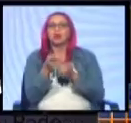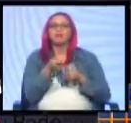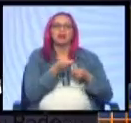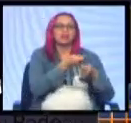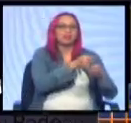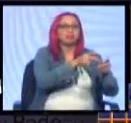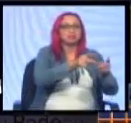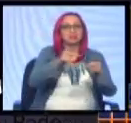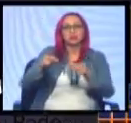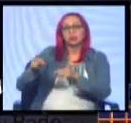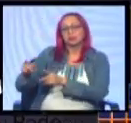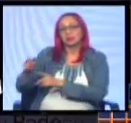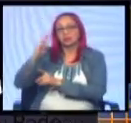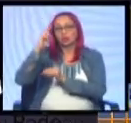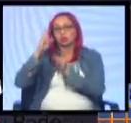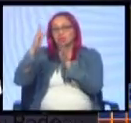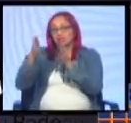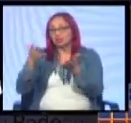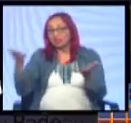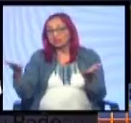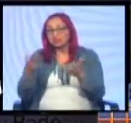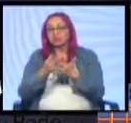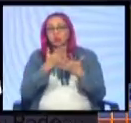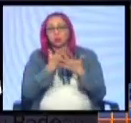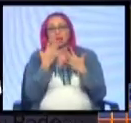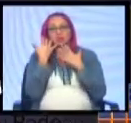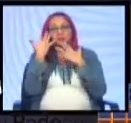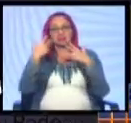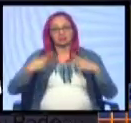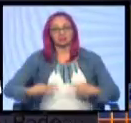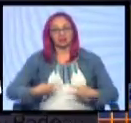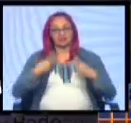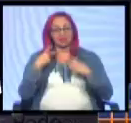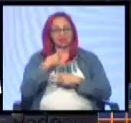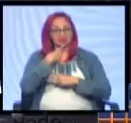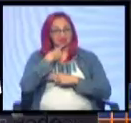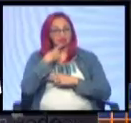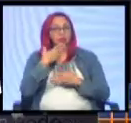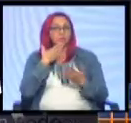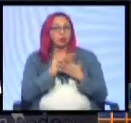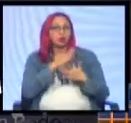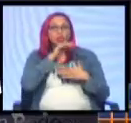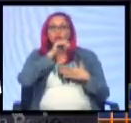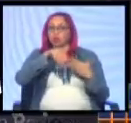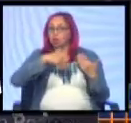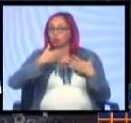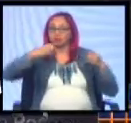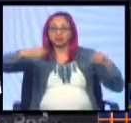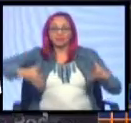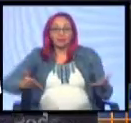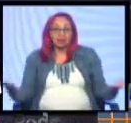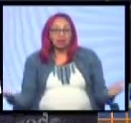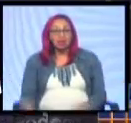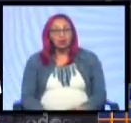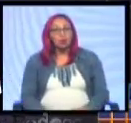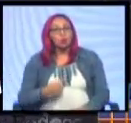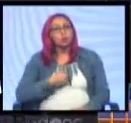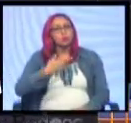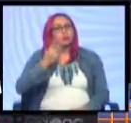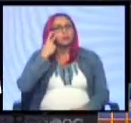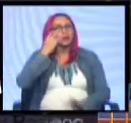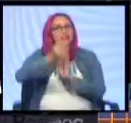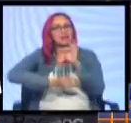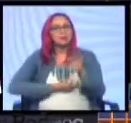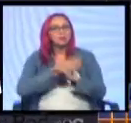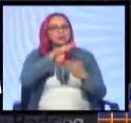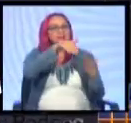devolviéndole a las personas, a los costarricenses, una esperanza de vida, diciéndoles, señores, no todo se ha perdido. Cuando yo veo este tipo de